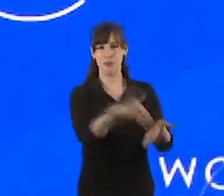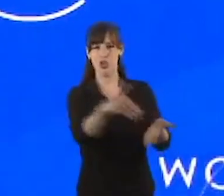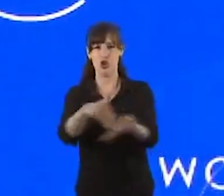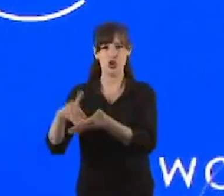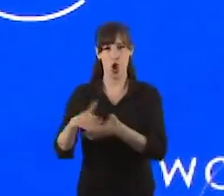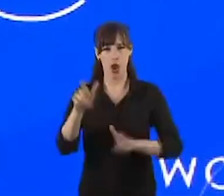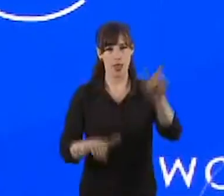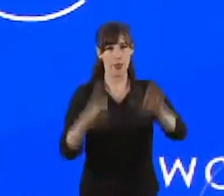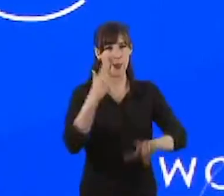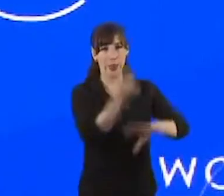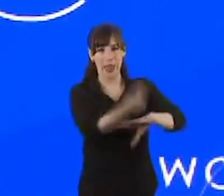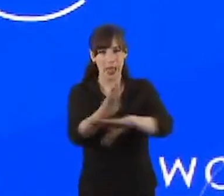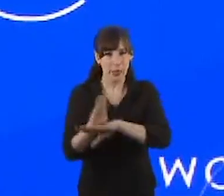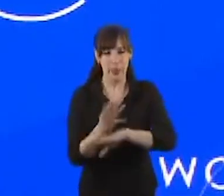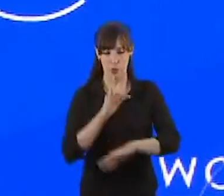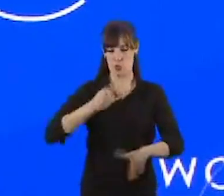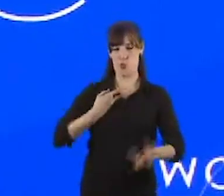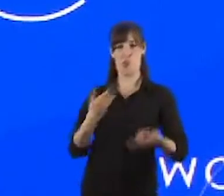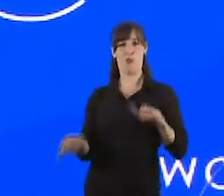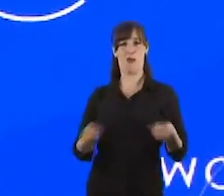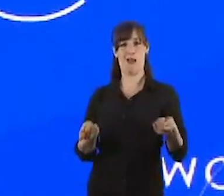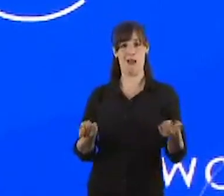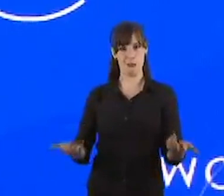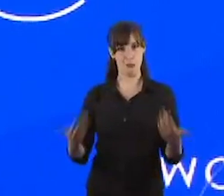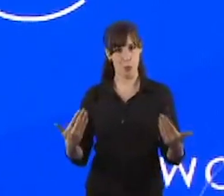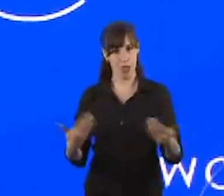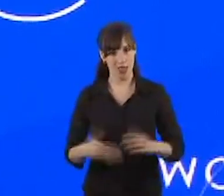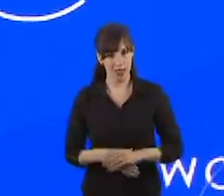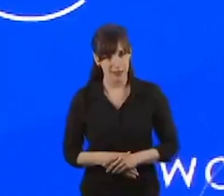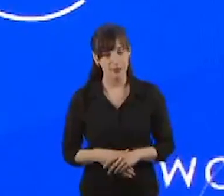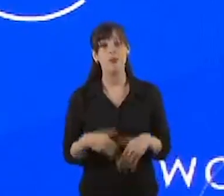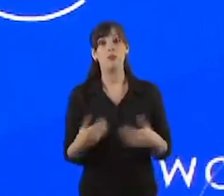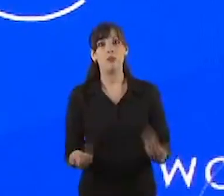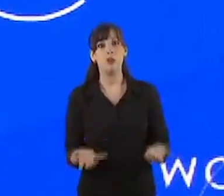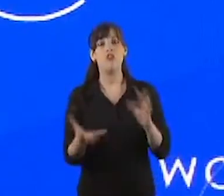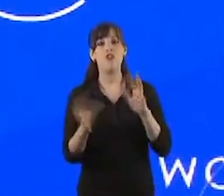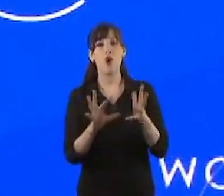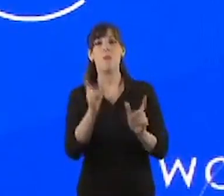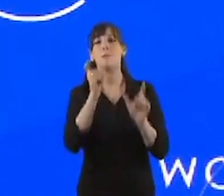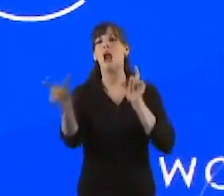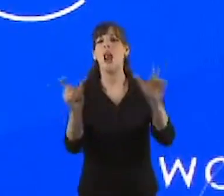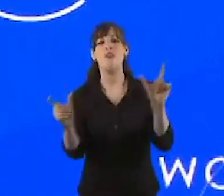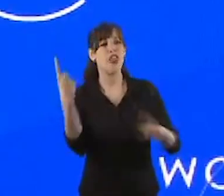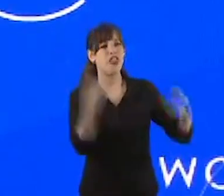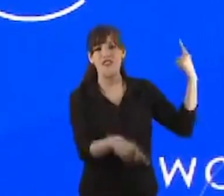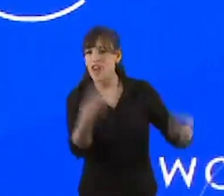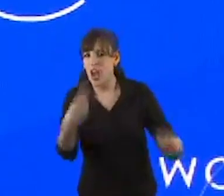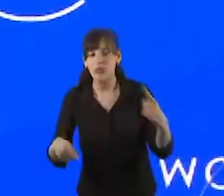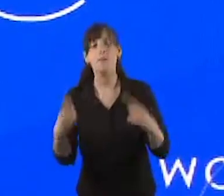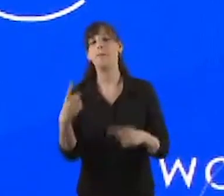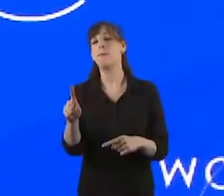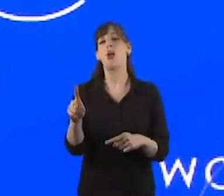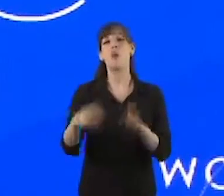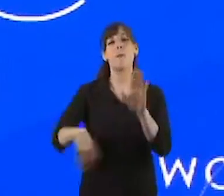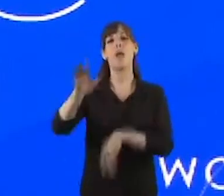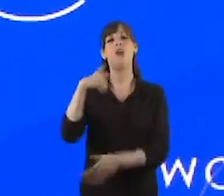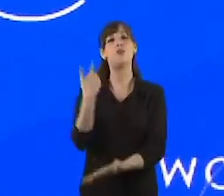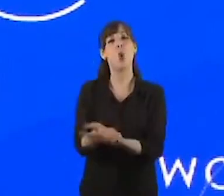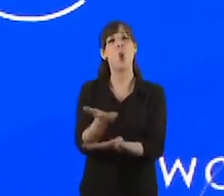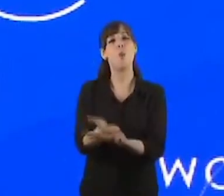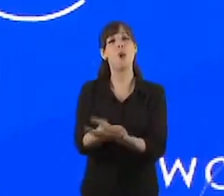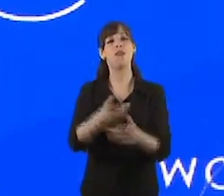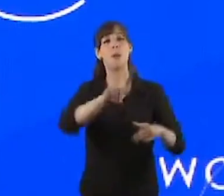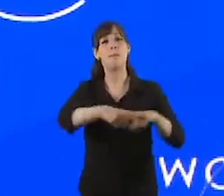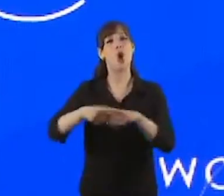Así es como llegamos al punto en el que, con distintos nombres o formas, buenas partes de las ofertas políticas generalmente aceptadas en